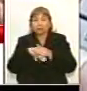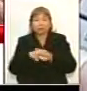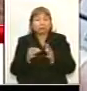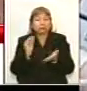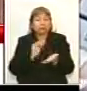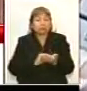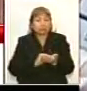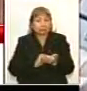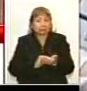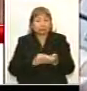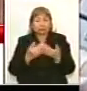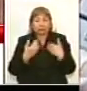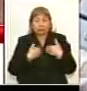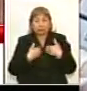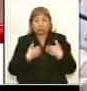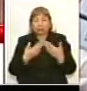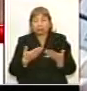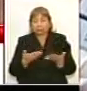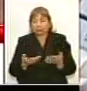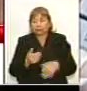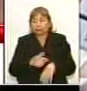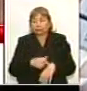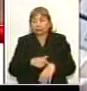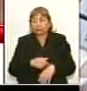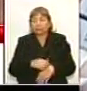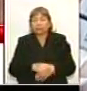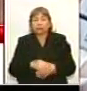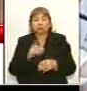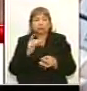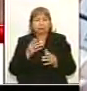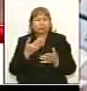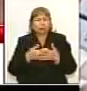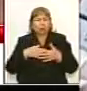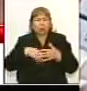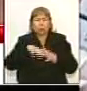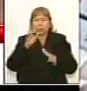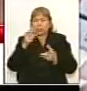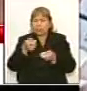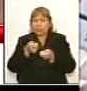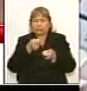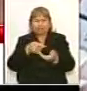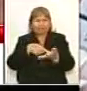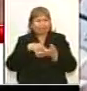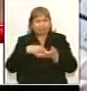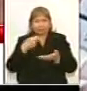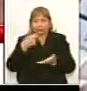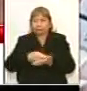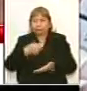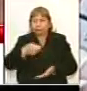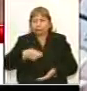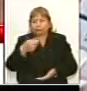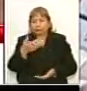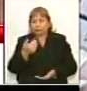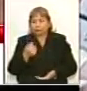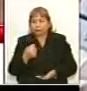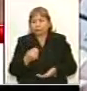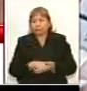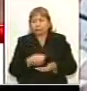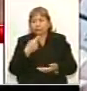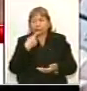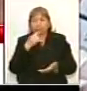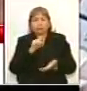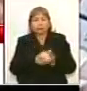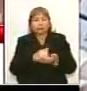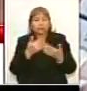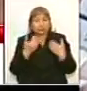mayores a los que tienen en estos momentos. Hay una fuerte resistencia, señora, a devolver el dinero de los afiliados que